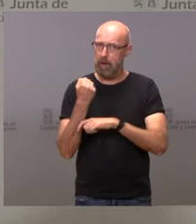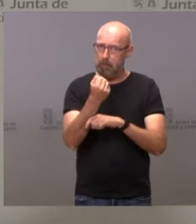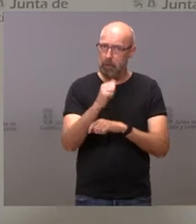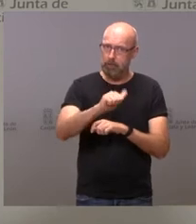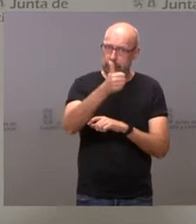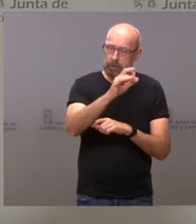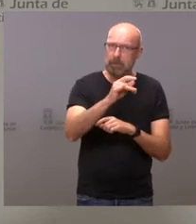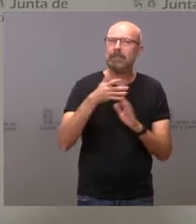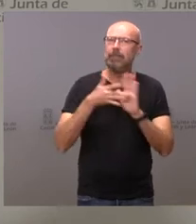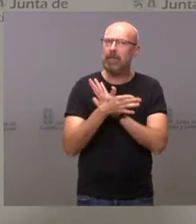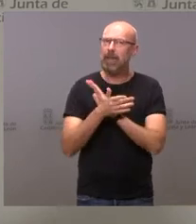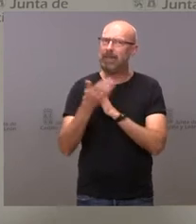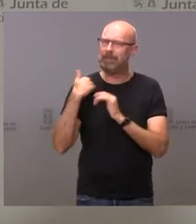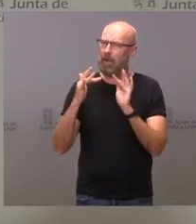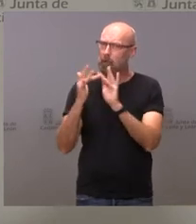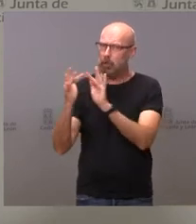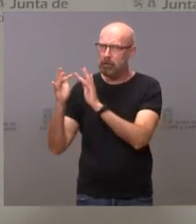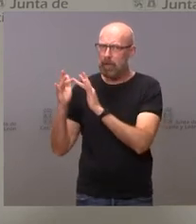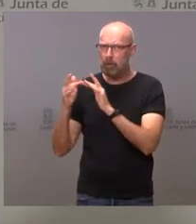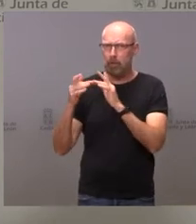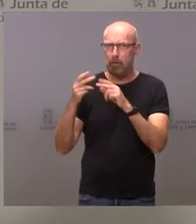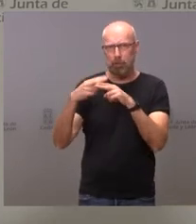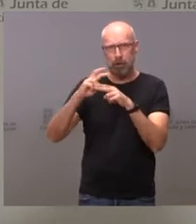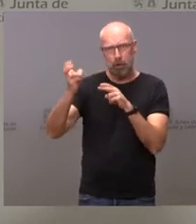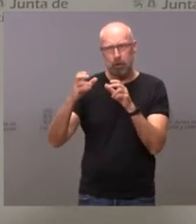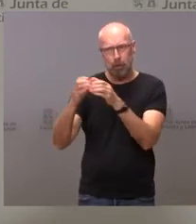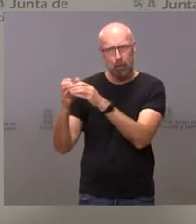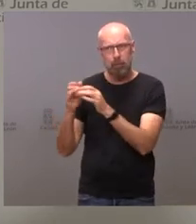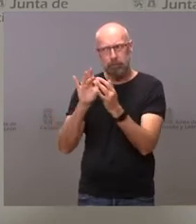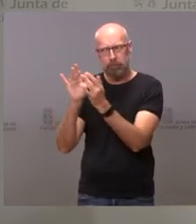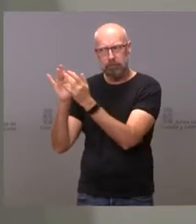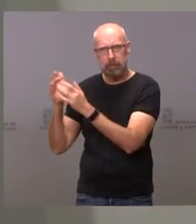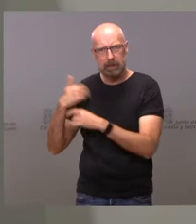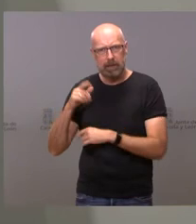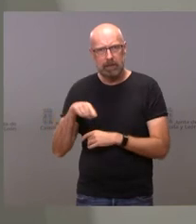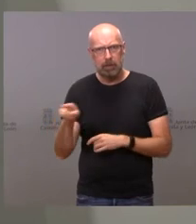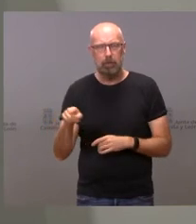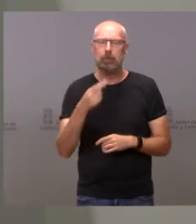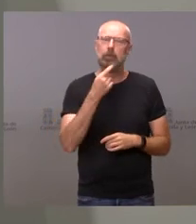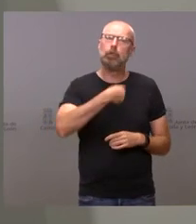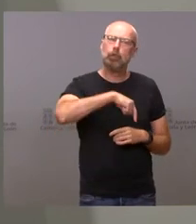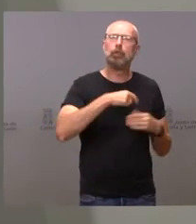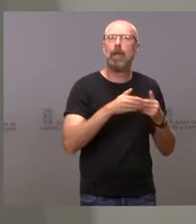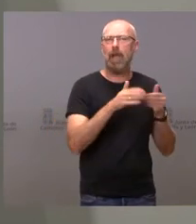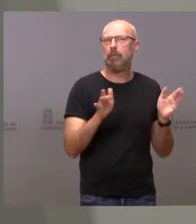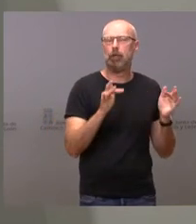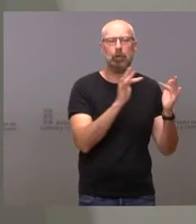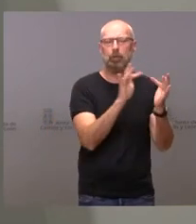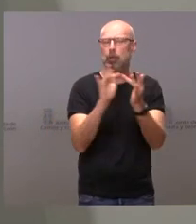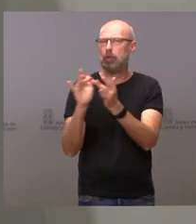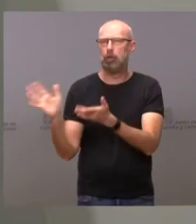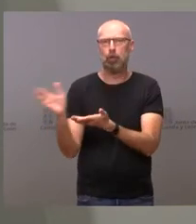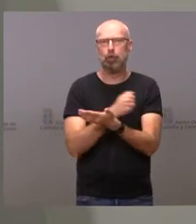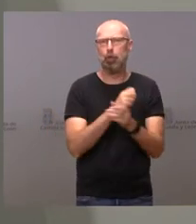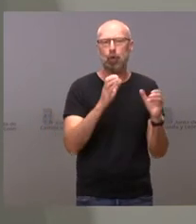Por Ávila y UPL? ¿Tienen abiertas conversaciones con estos dos partidos? Tenemos abiertas conversaciones con todos los grupos